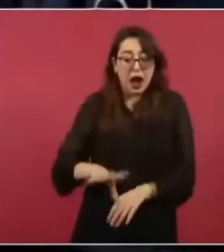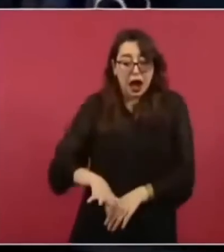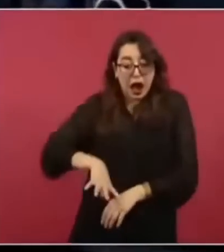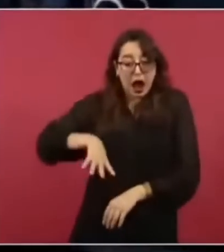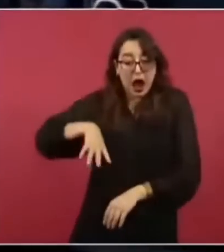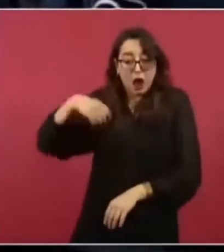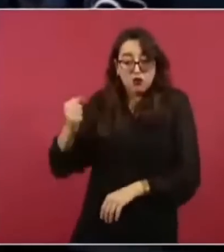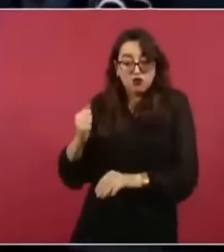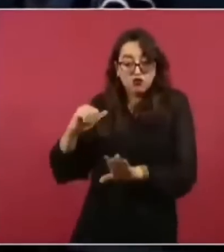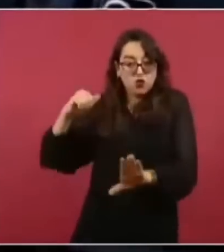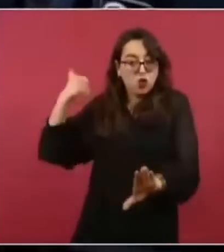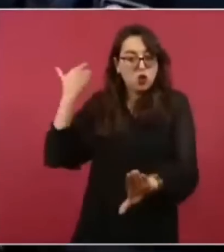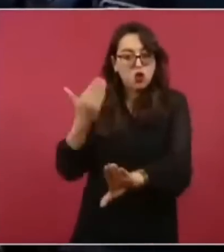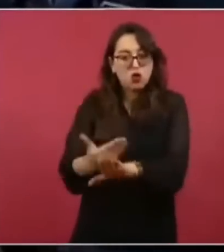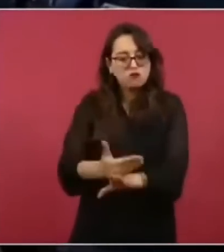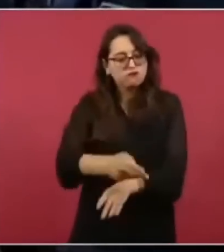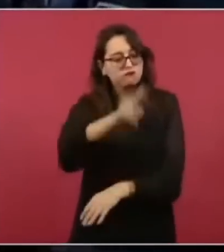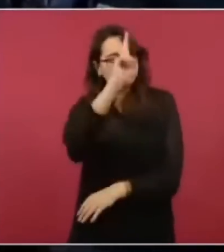ciudades.